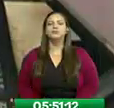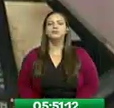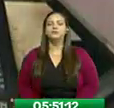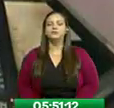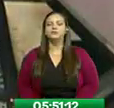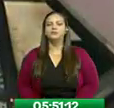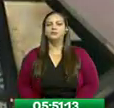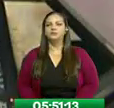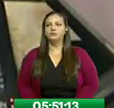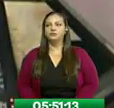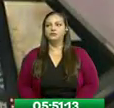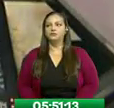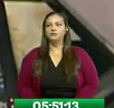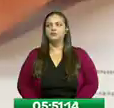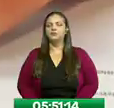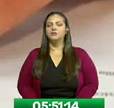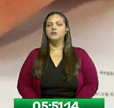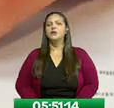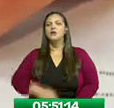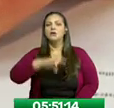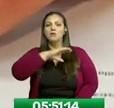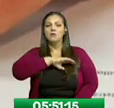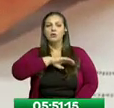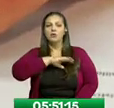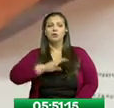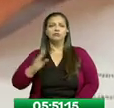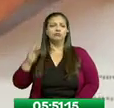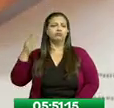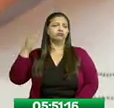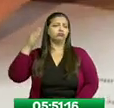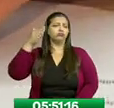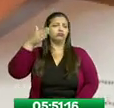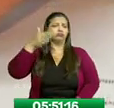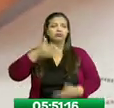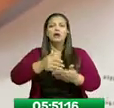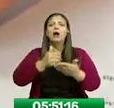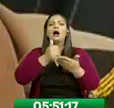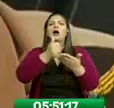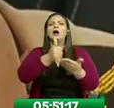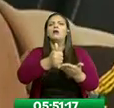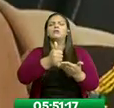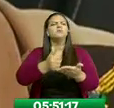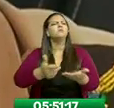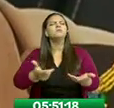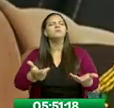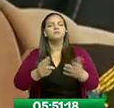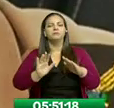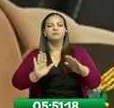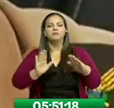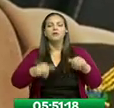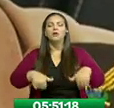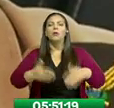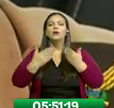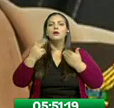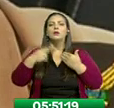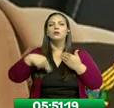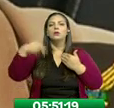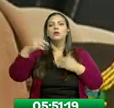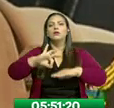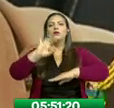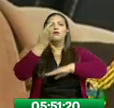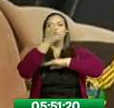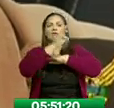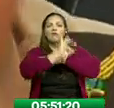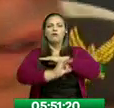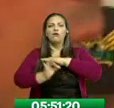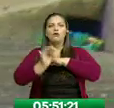Los agentes de la Policía Nacional acudieron presurosos hasta un domicilio ubicado en el bloque 2 de la cooperativa El Fortín, al noroeste